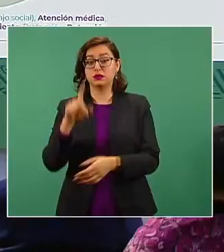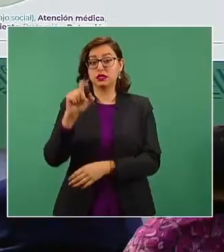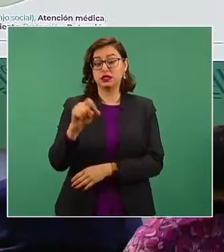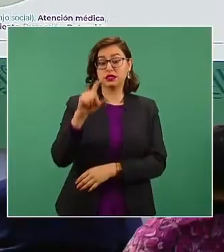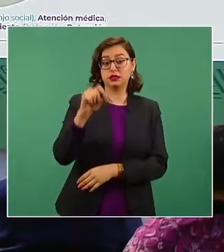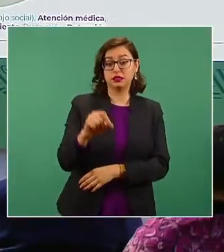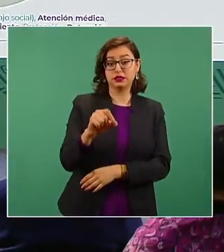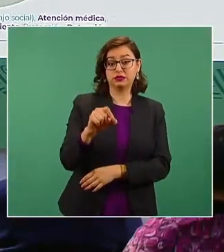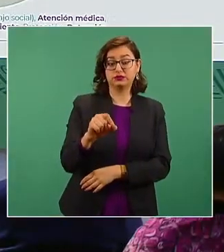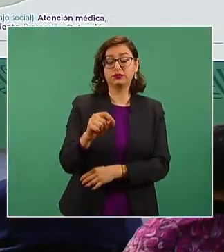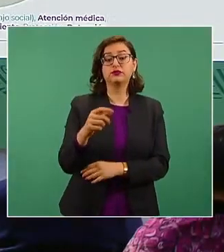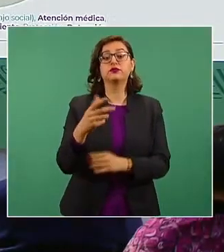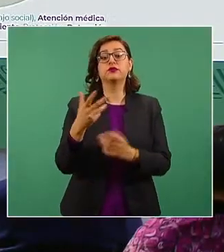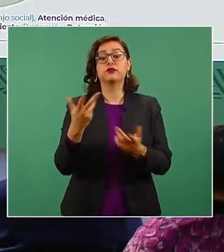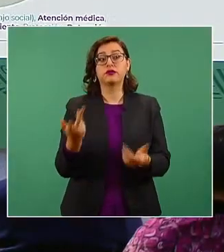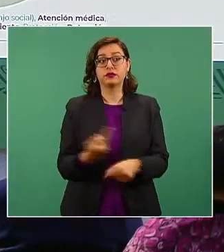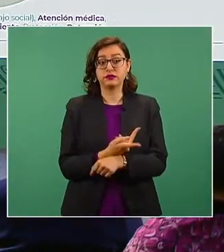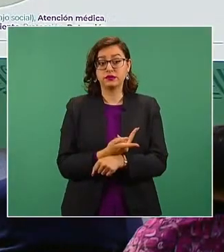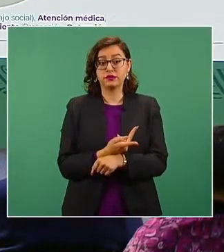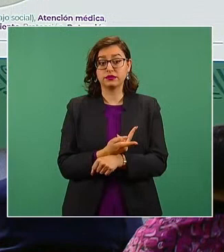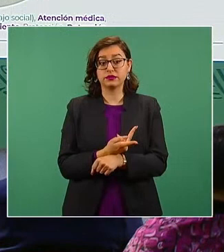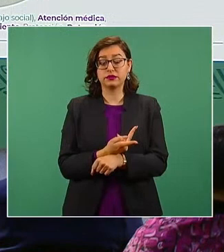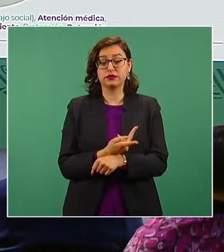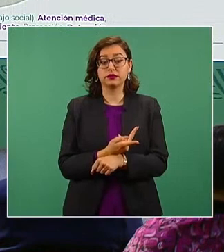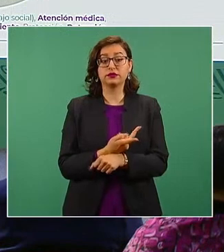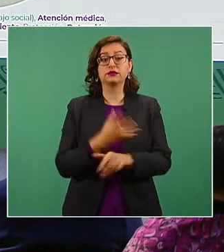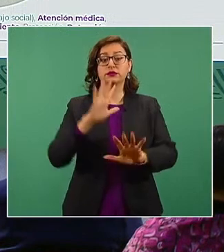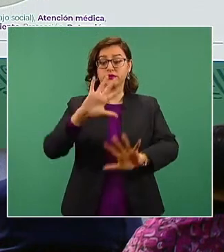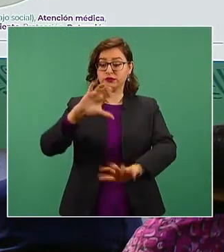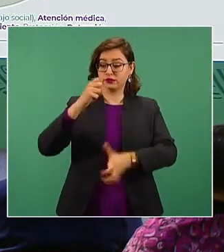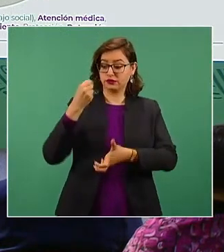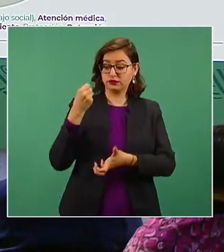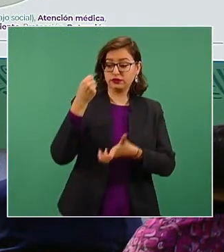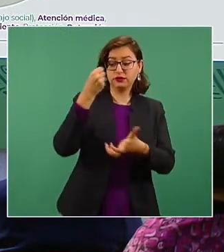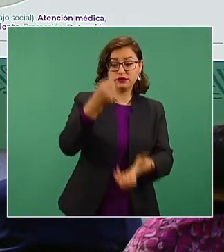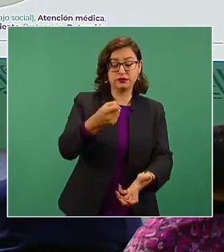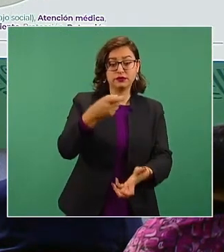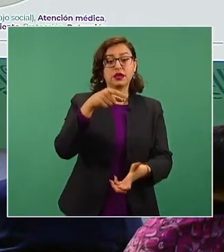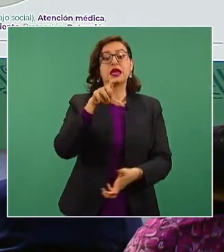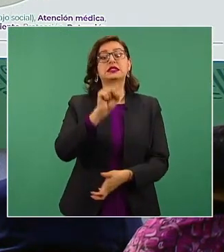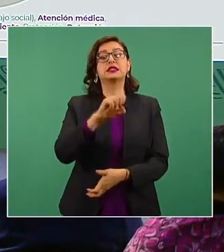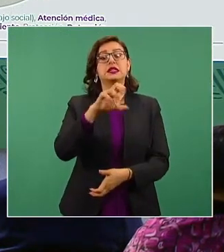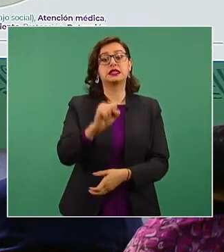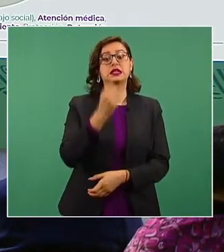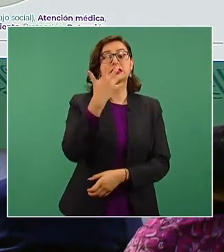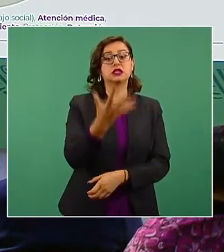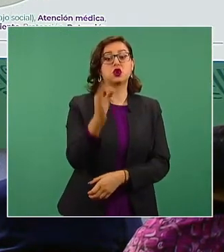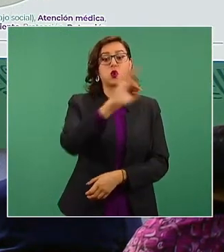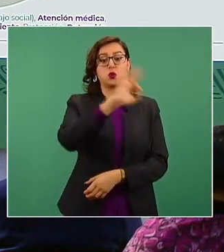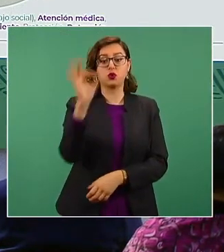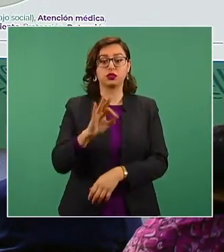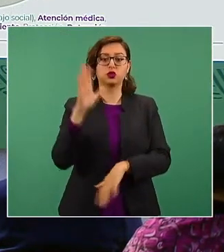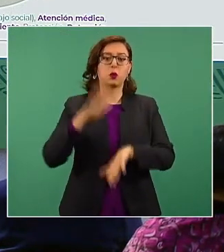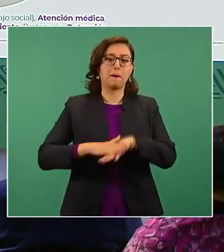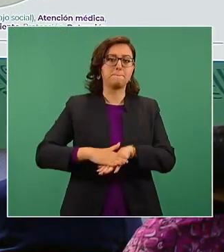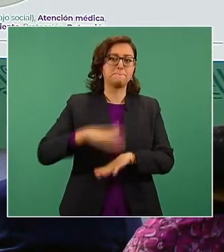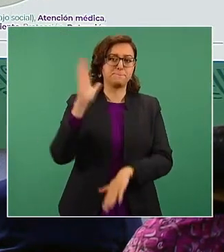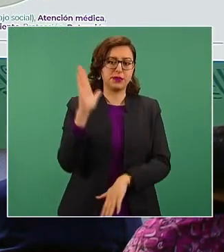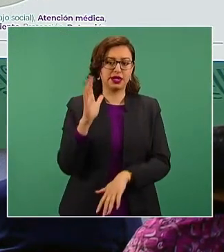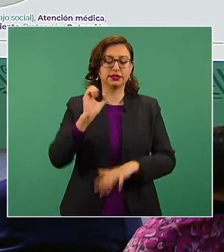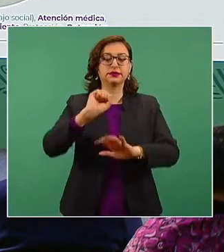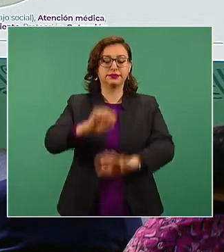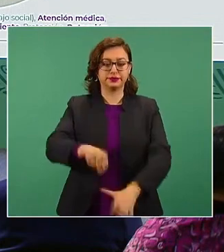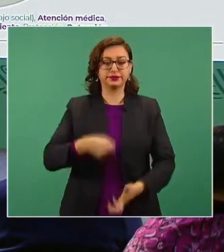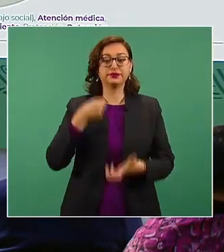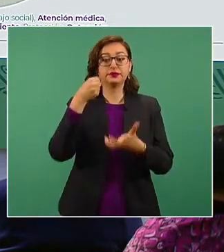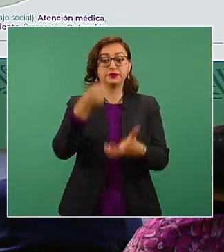del 65% en los recursos destinados a la creación de los centros de justicia para las mujeres. Es